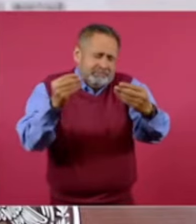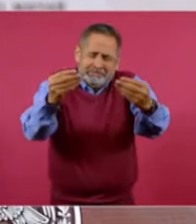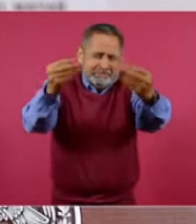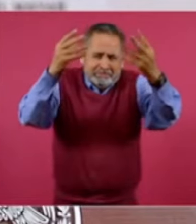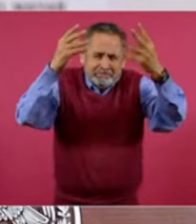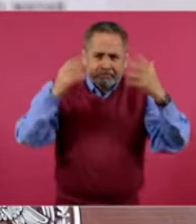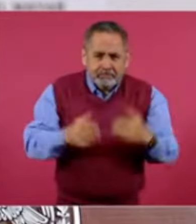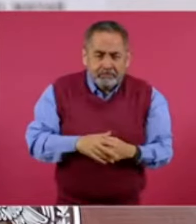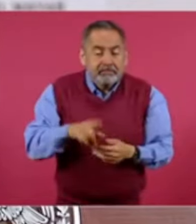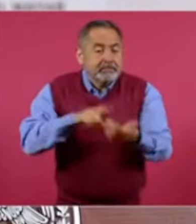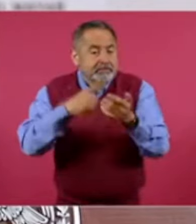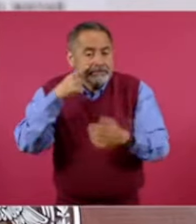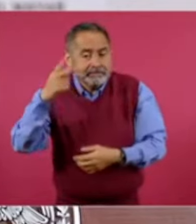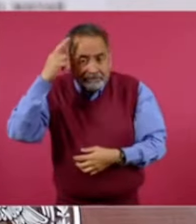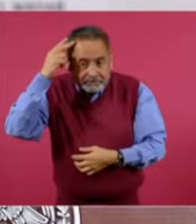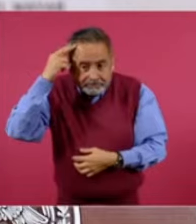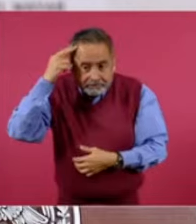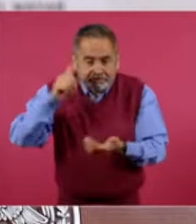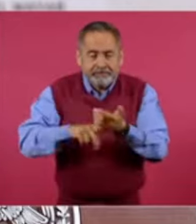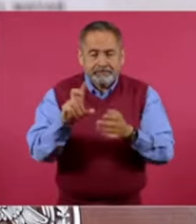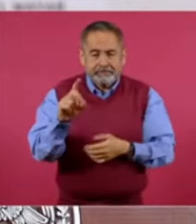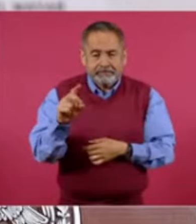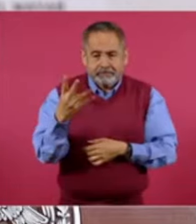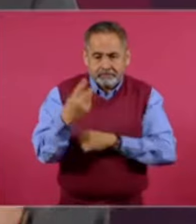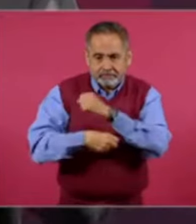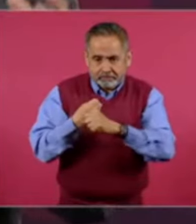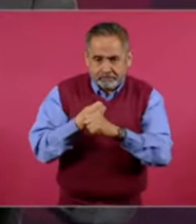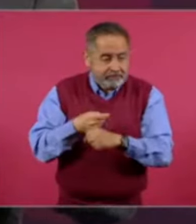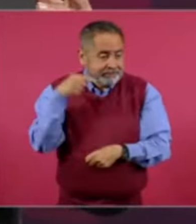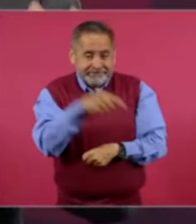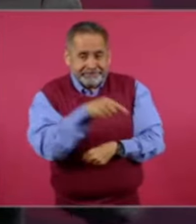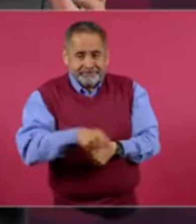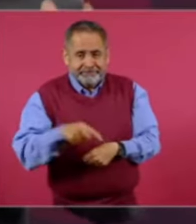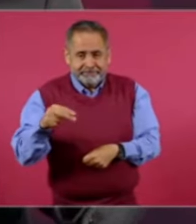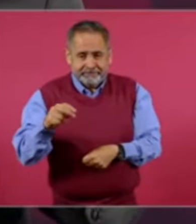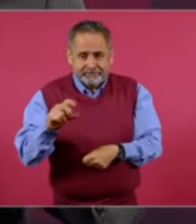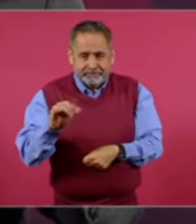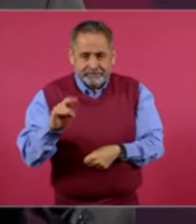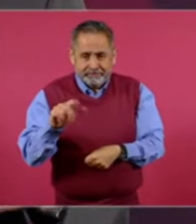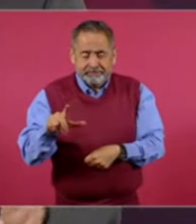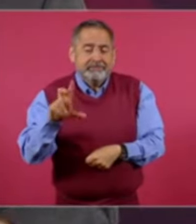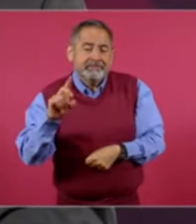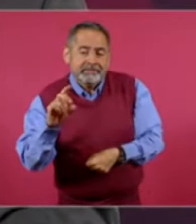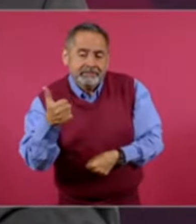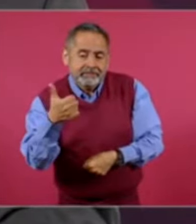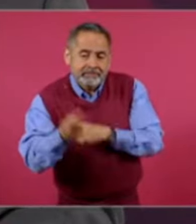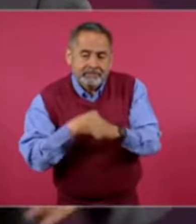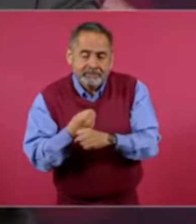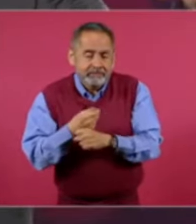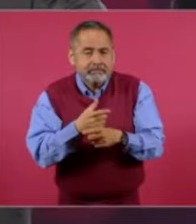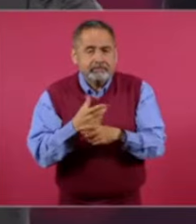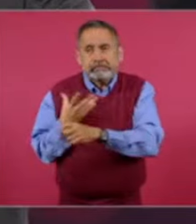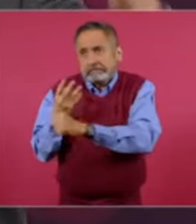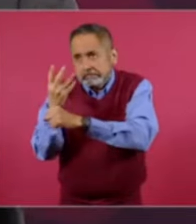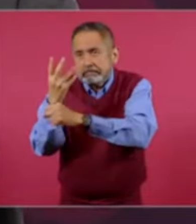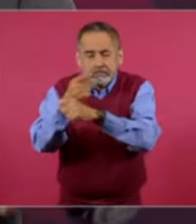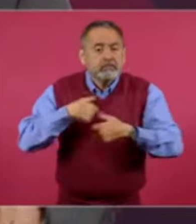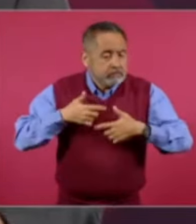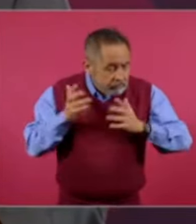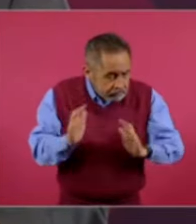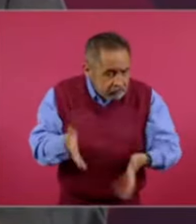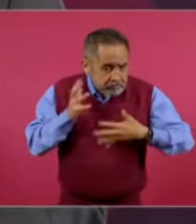El porfiriato fueron 34 años. Estos fueron 36 años. Y hemos hecho